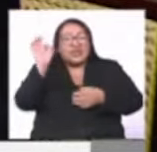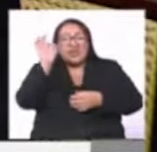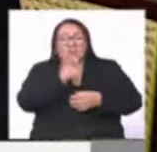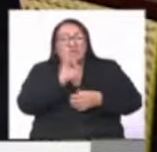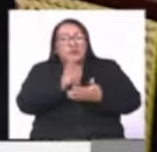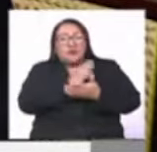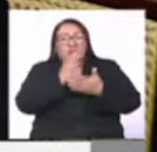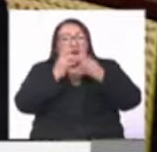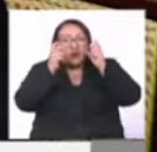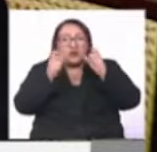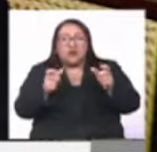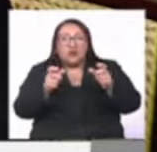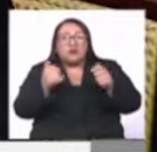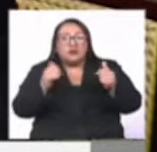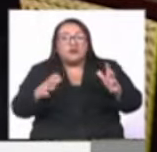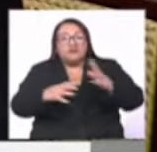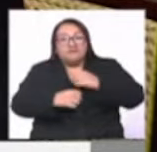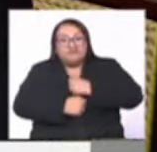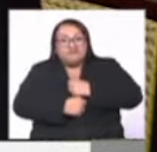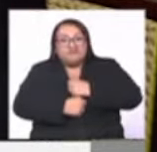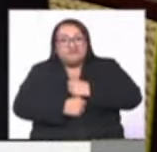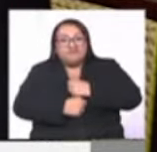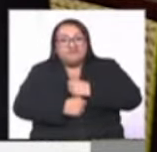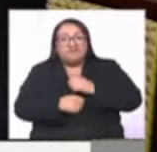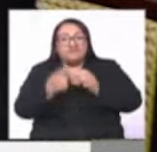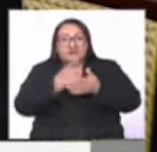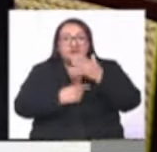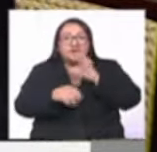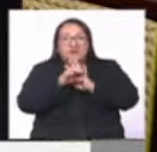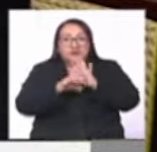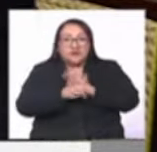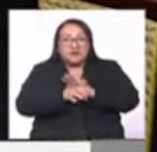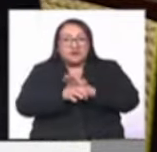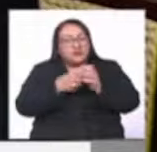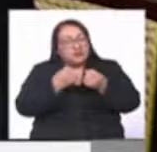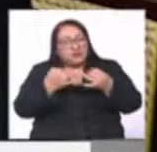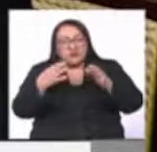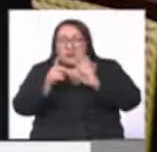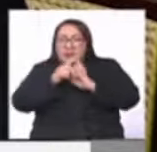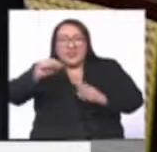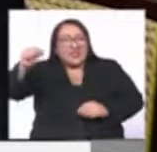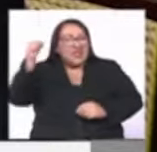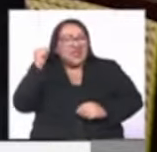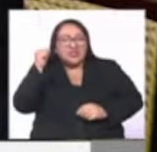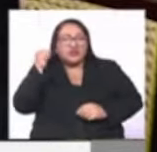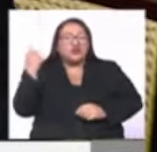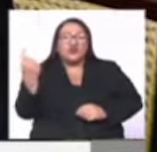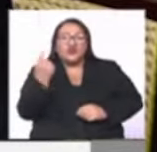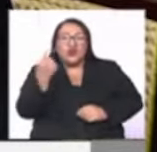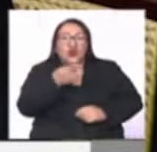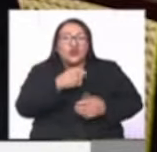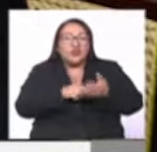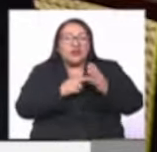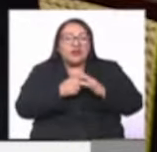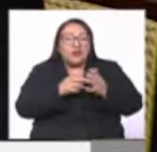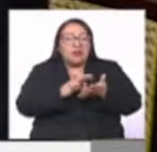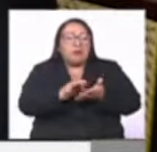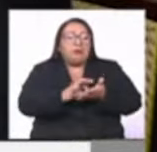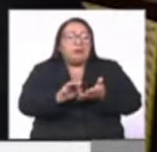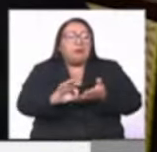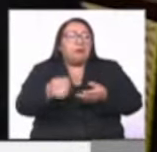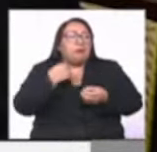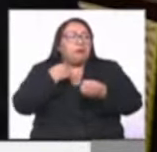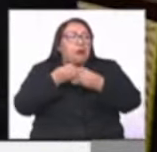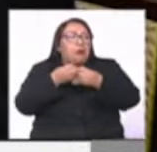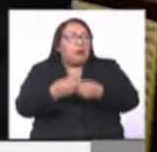de control habría que asumir que la Constitución y su cuadro de derechos Solo sería tinta y papel y en